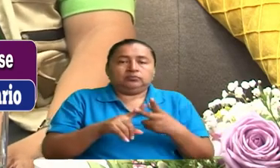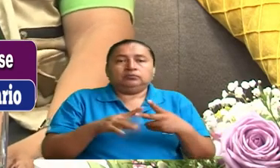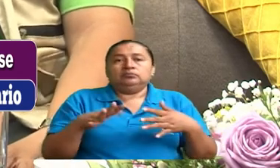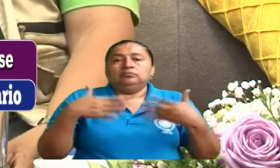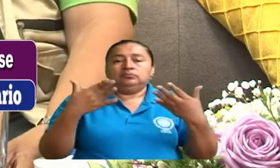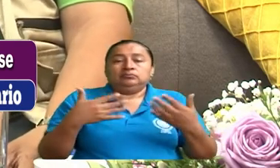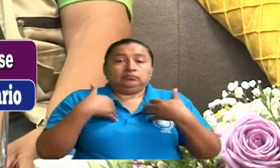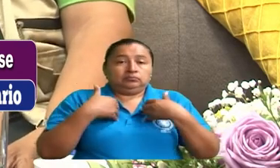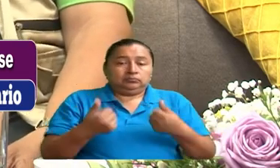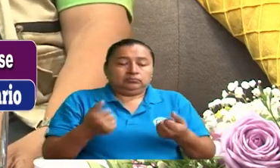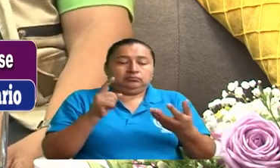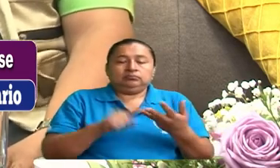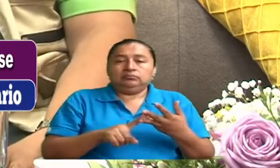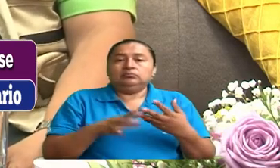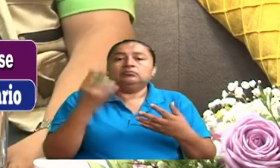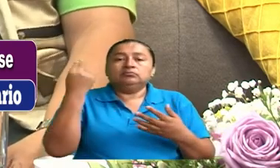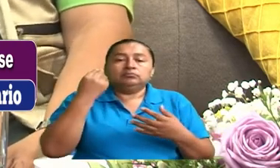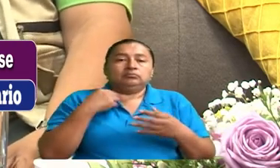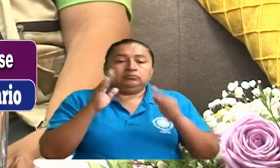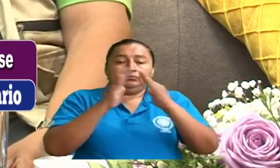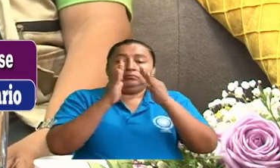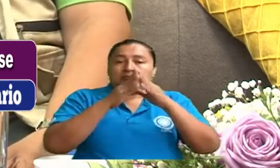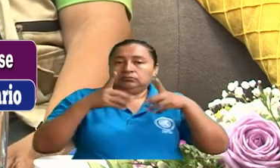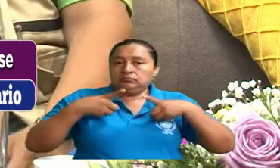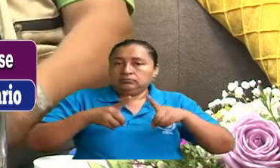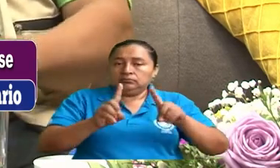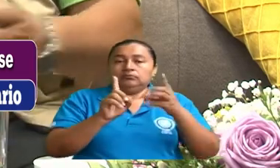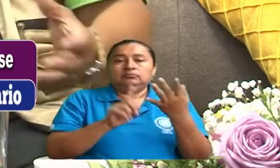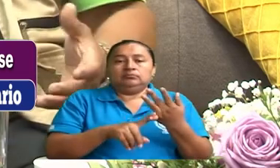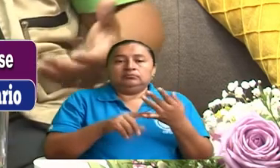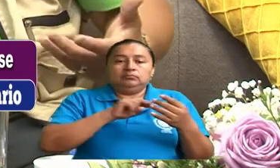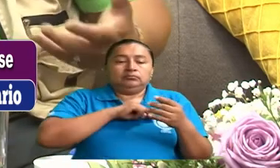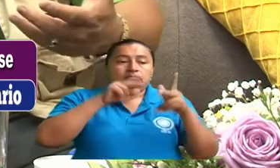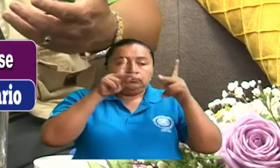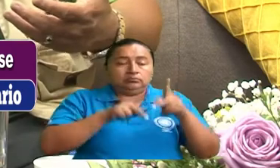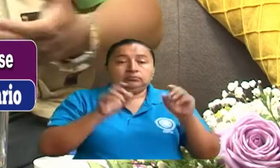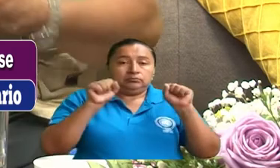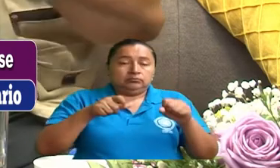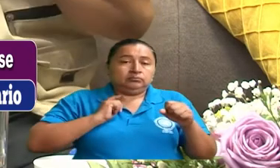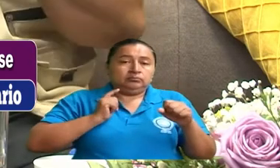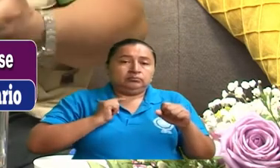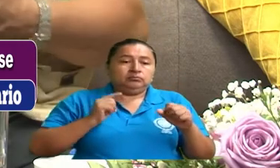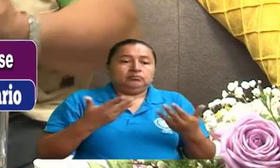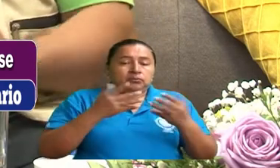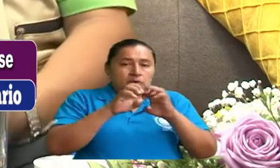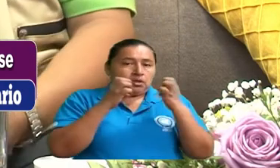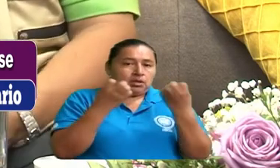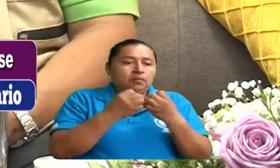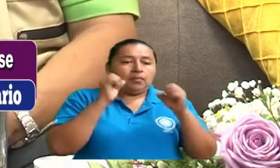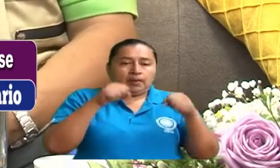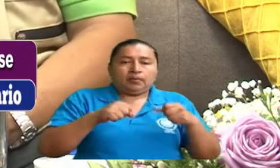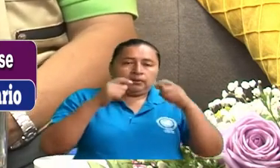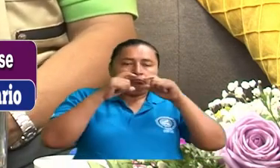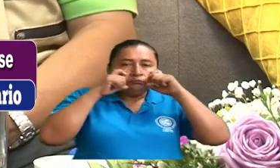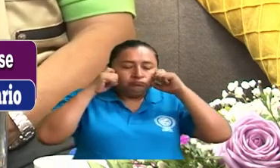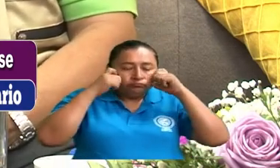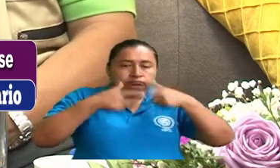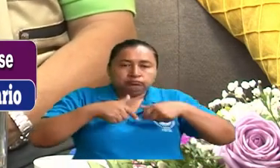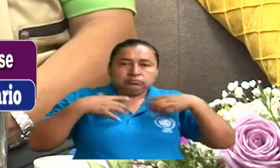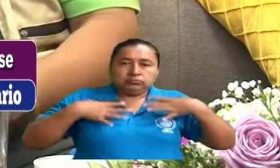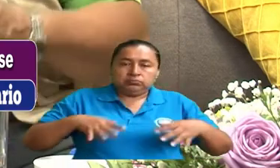de la salud, a través de la vivienda digna, ¿entendés?, que nuestra gente pueda tener un equipamiento para poder trabajar de mejor manera,